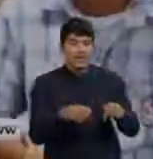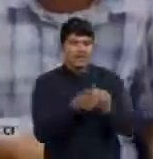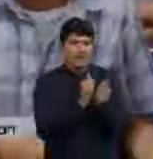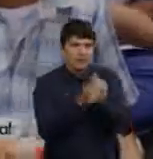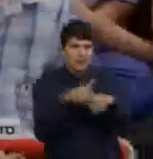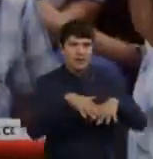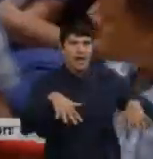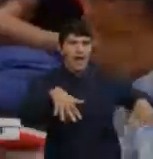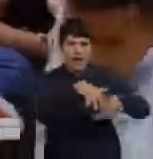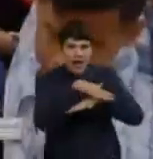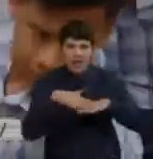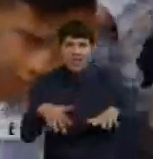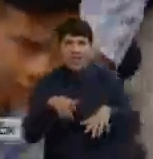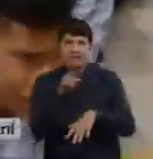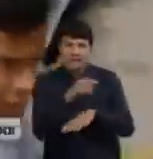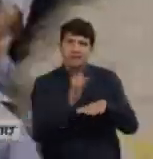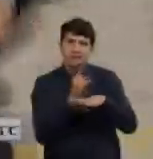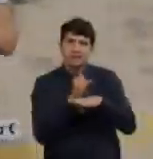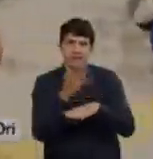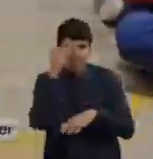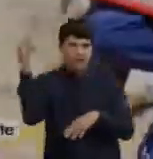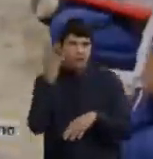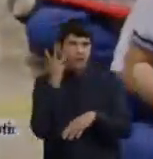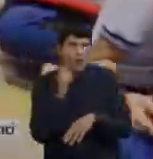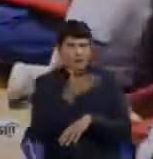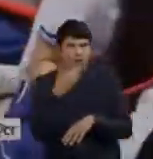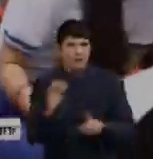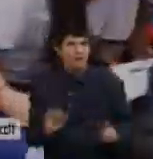del es en los escenarios deportivos de esa institución académica que día a día merece estar en lo más alto